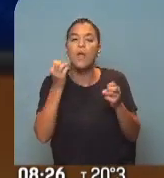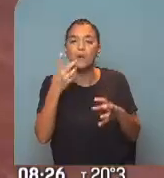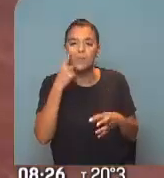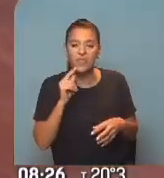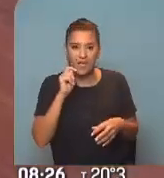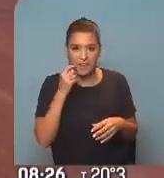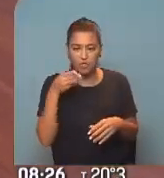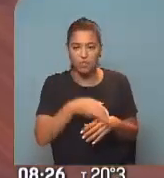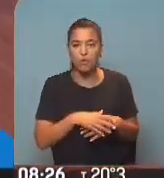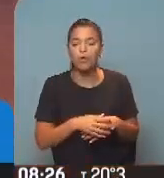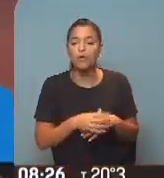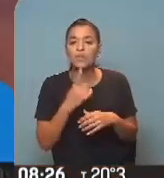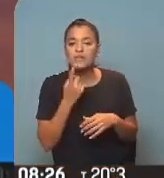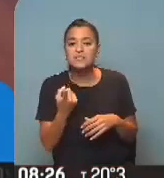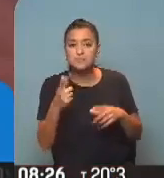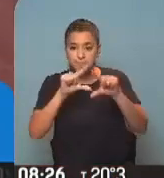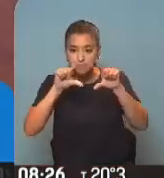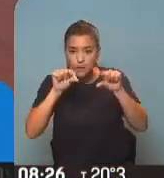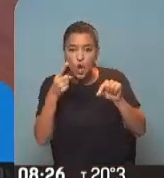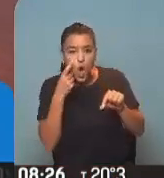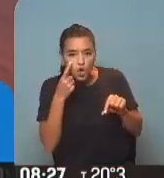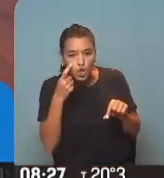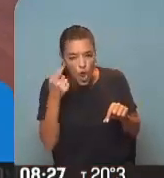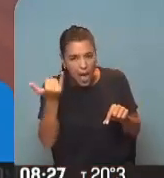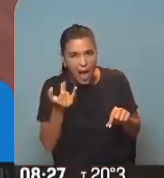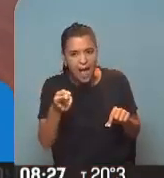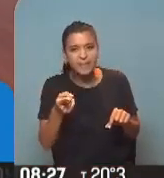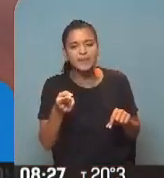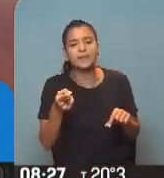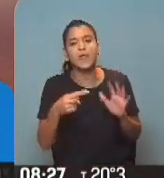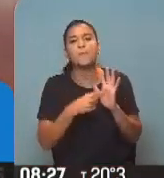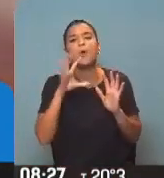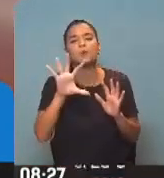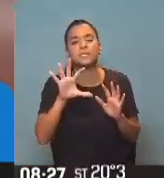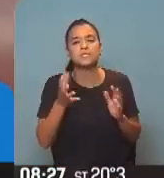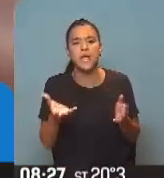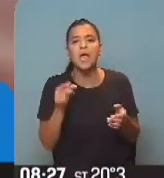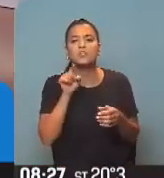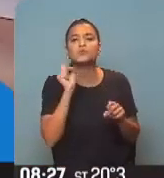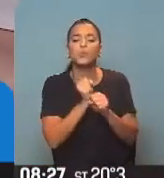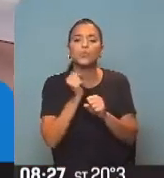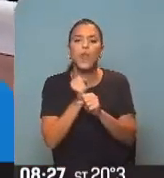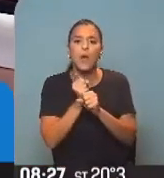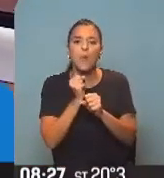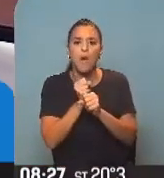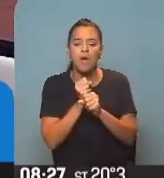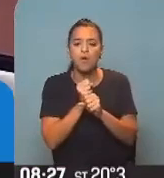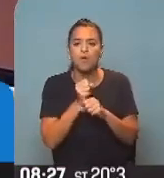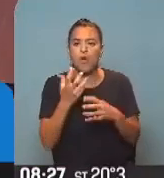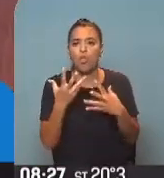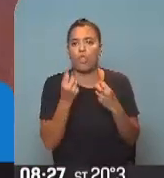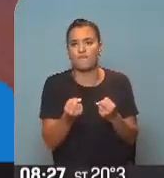se utilizan las la licencia y control de licencias en la provincia de buenos aires- este es un trabajo que viene siendo la